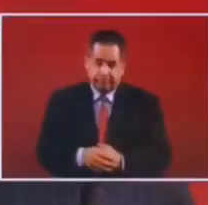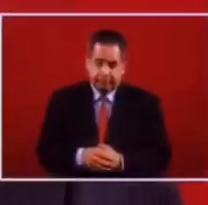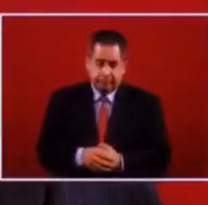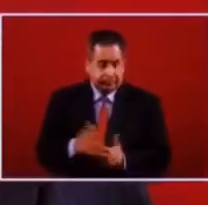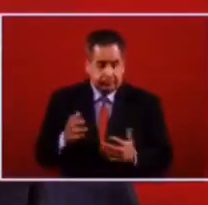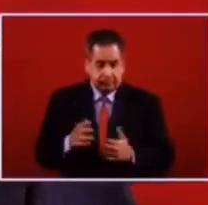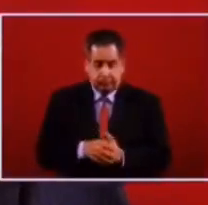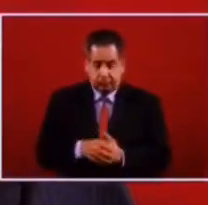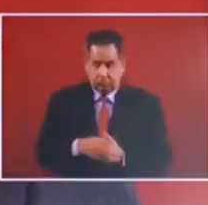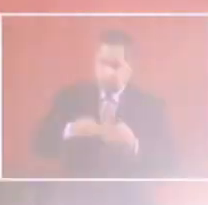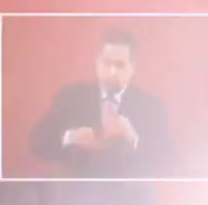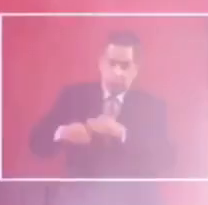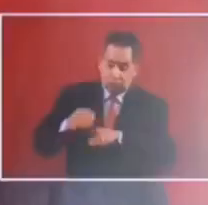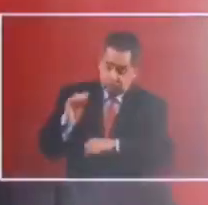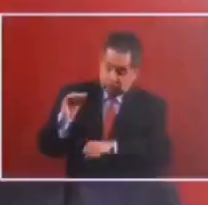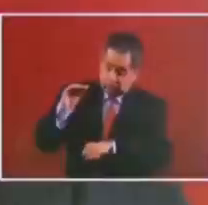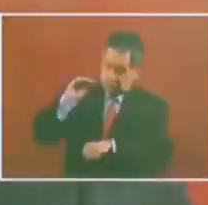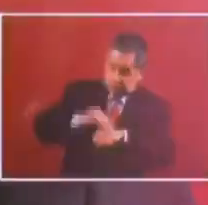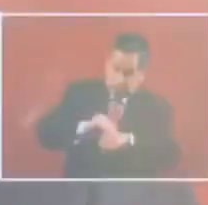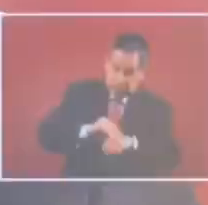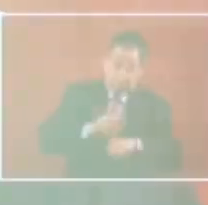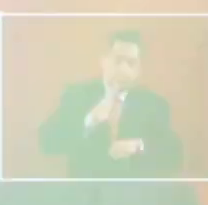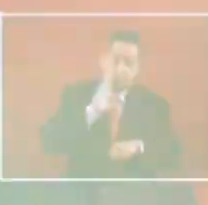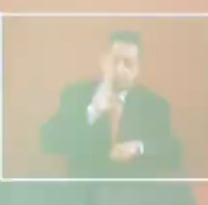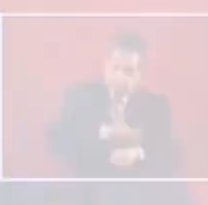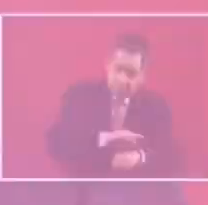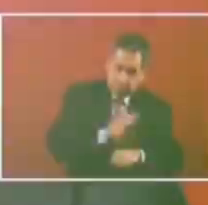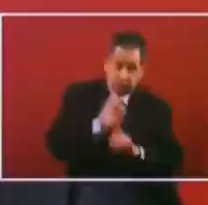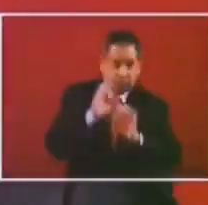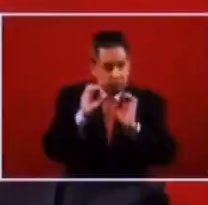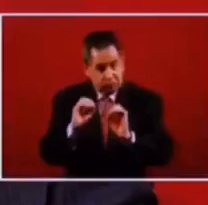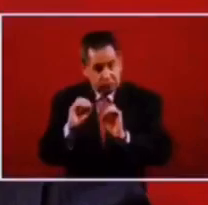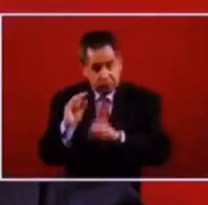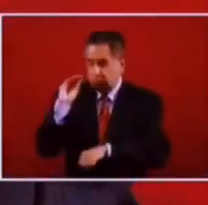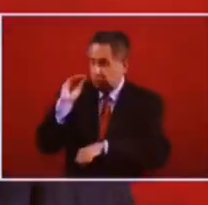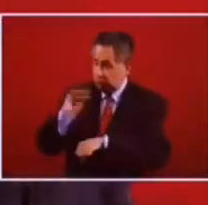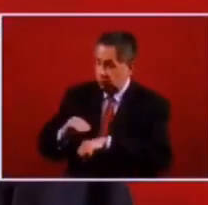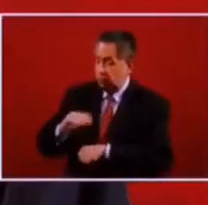todos a portarnos mal' a todos a portarnos bien